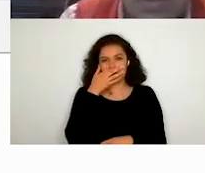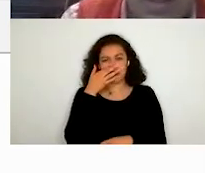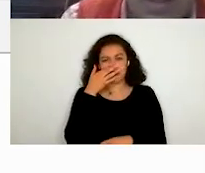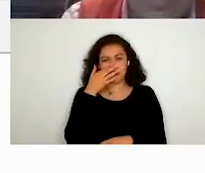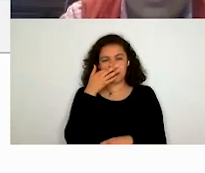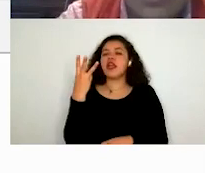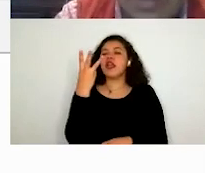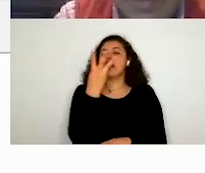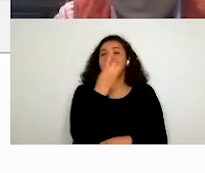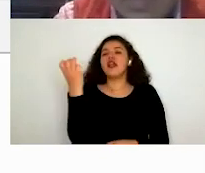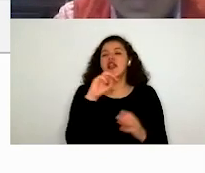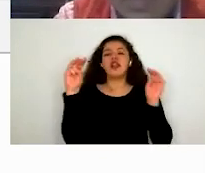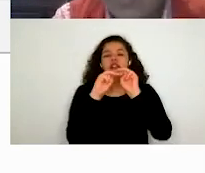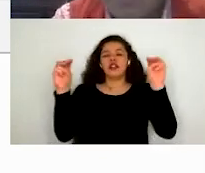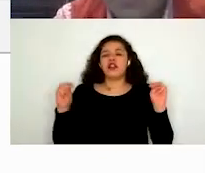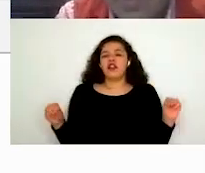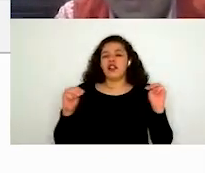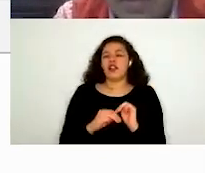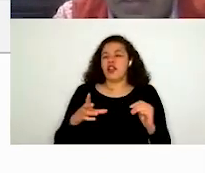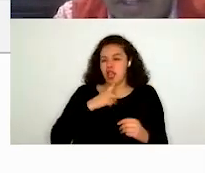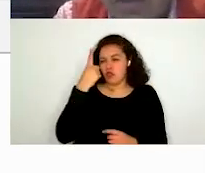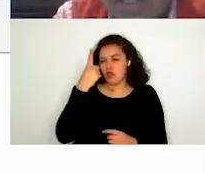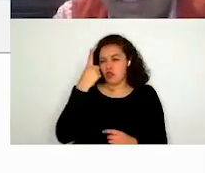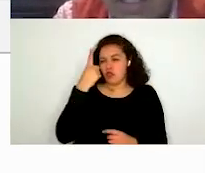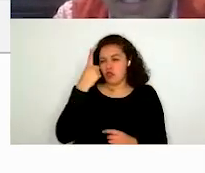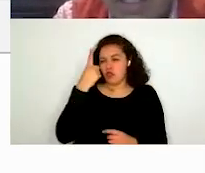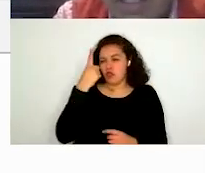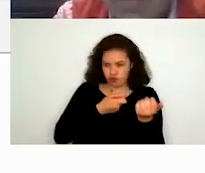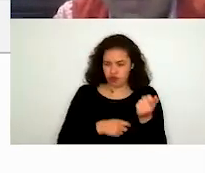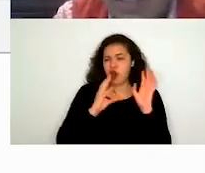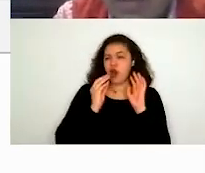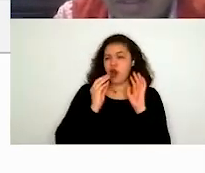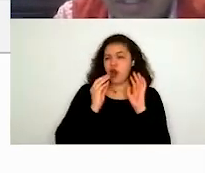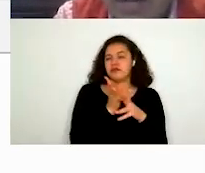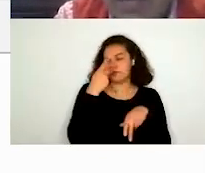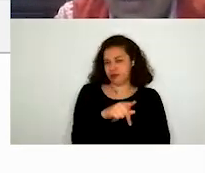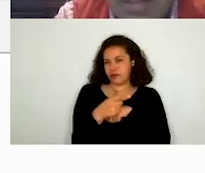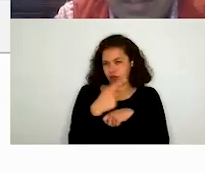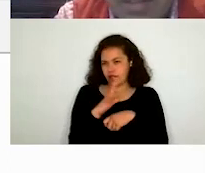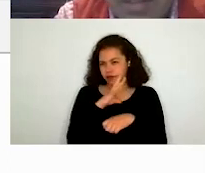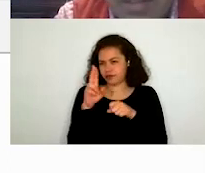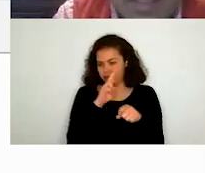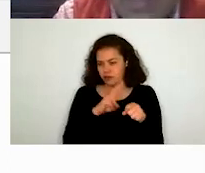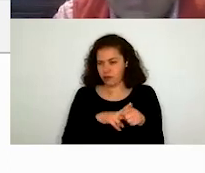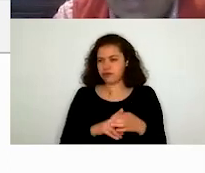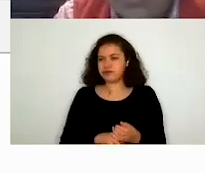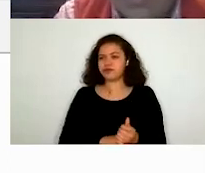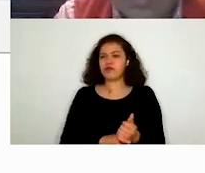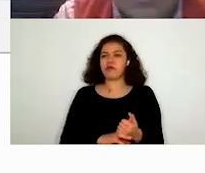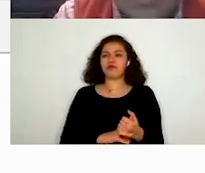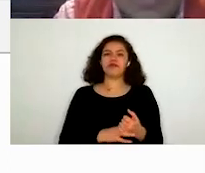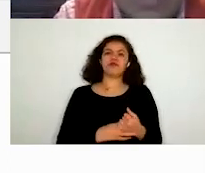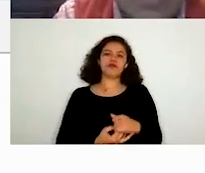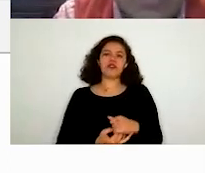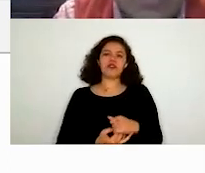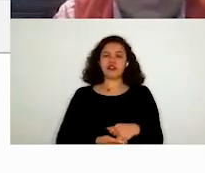metros cuadrados de superficie o fracción si el grado de riesgo es ordinario. Y si el grado de riesgo